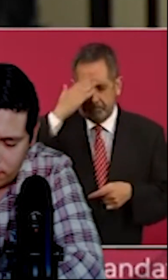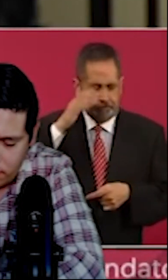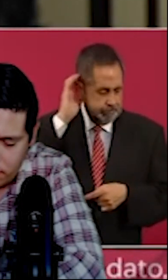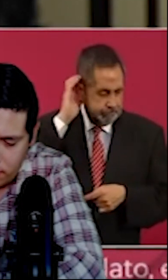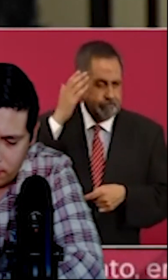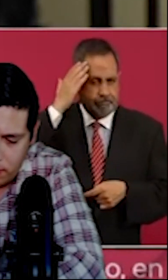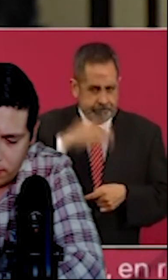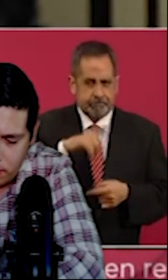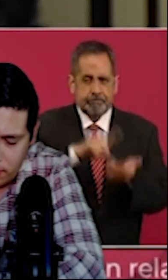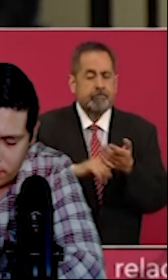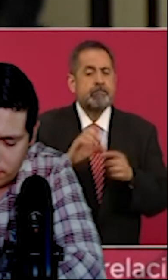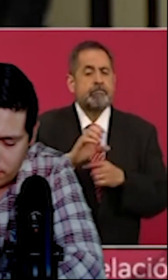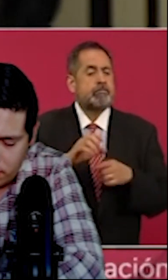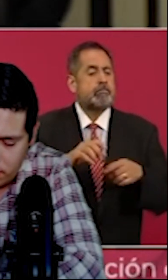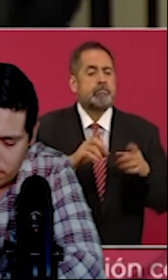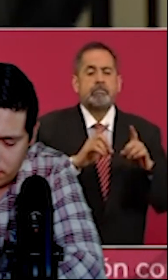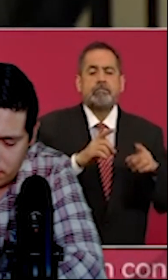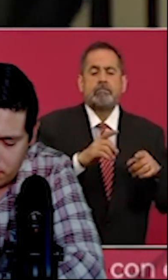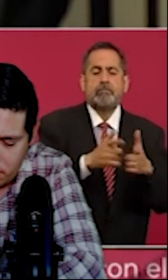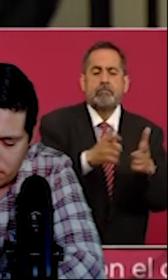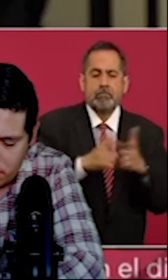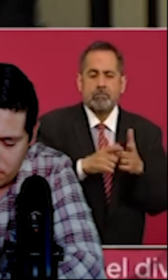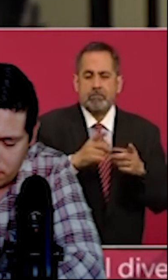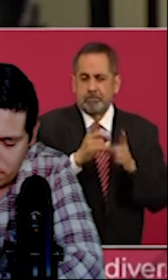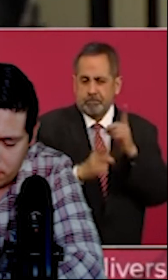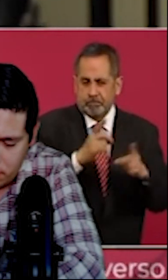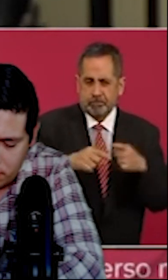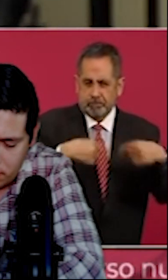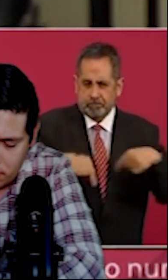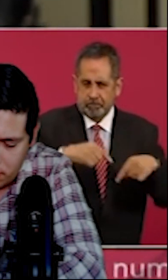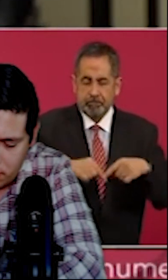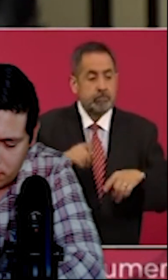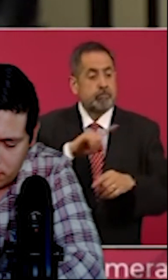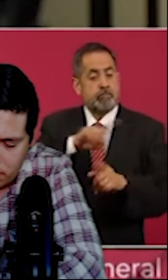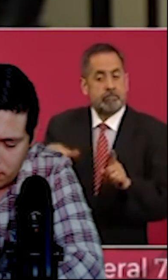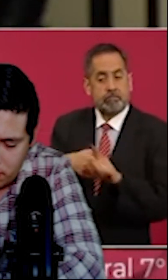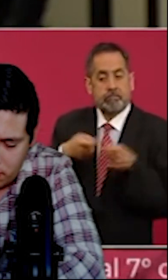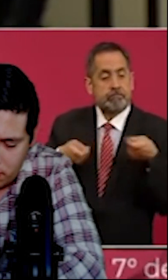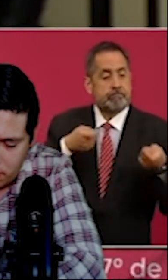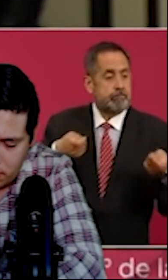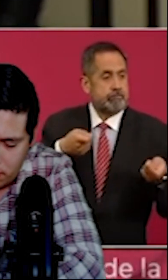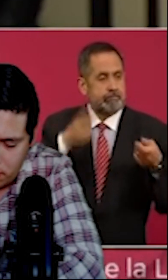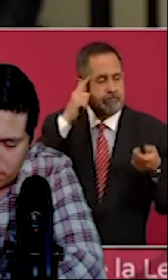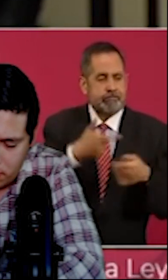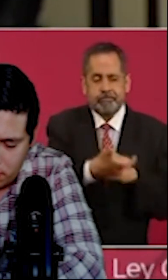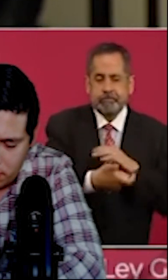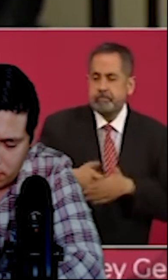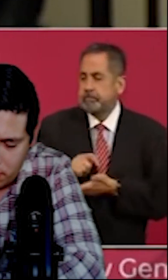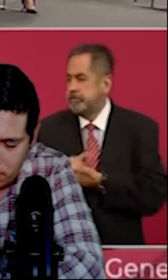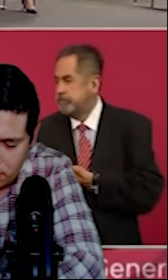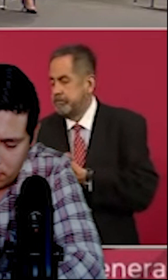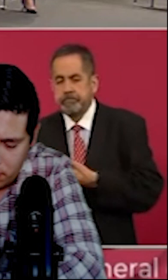los clubes deportivos de fútbol son utilizados por la delincuencia organizada y por los delincuentes de cuello blanco para lavar dinero,